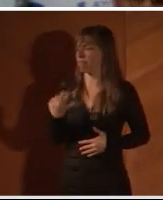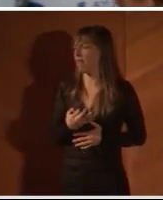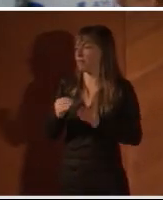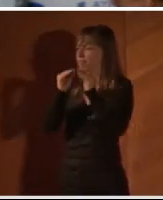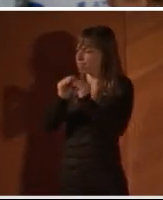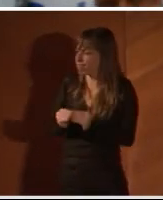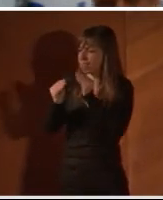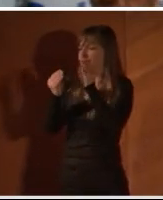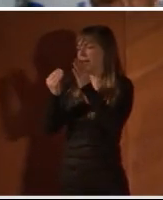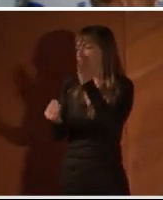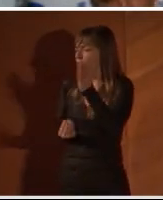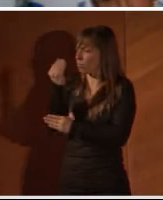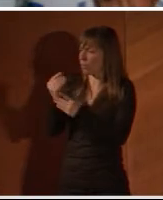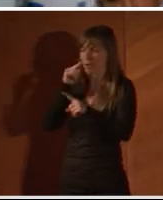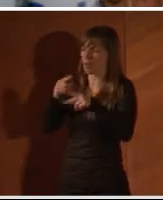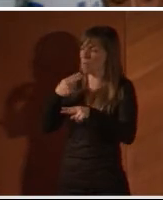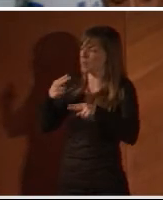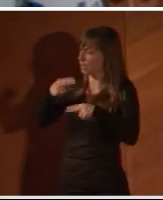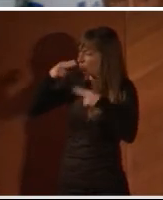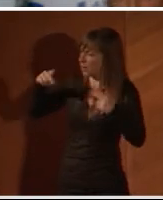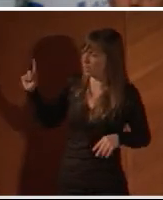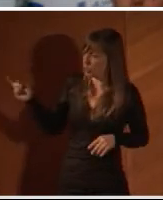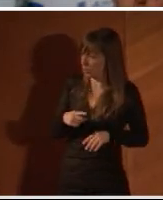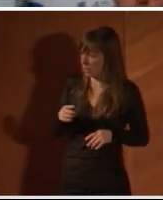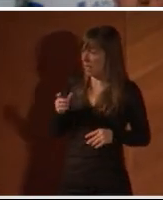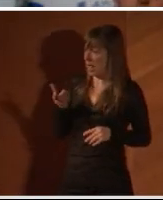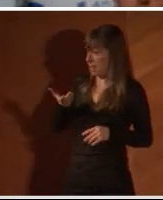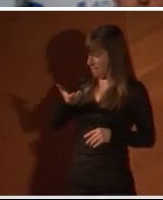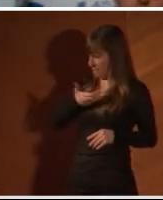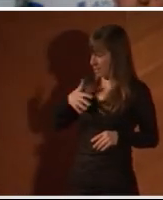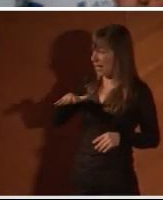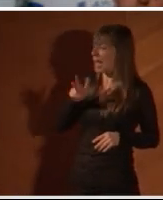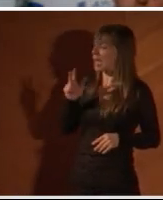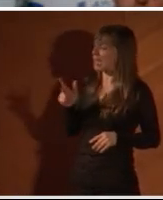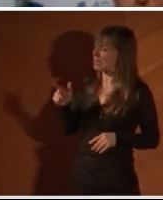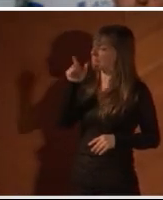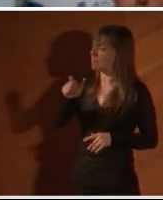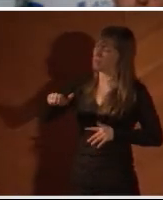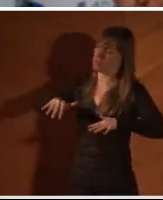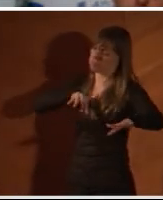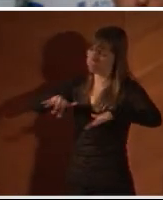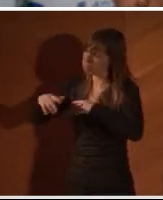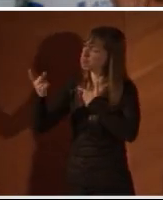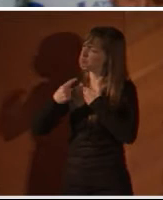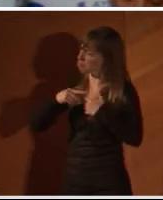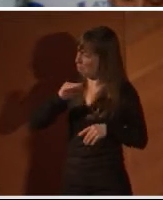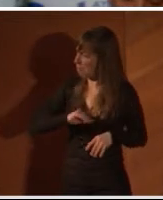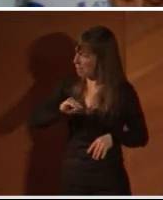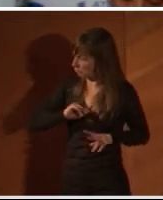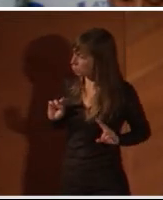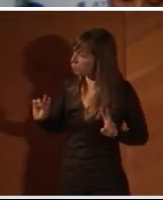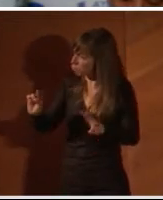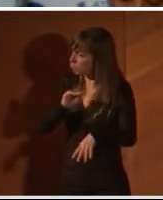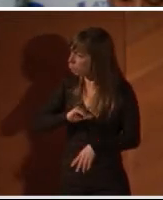ejecución y evaluación de todas las políticas públicas. Getafe es una ciudad viva, dinámica y participativa, que ya